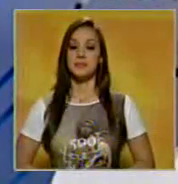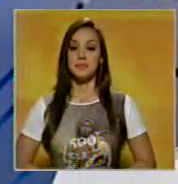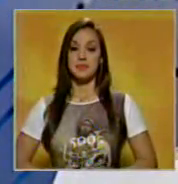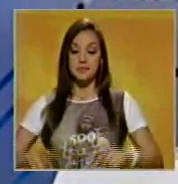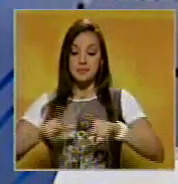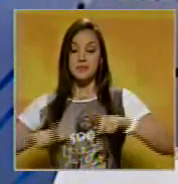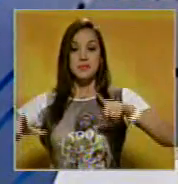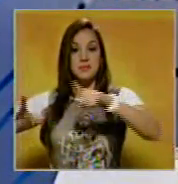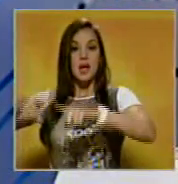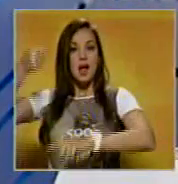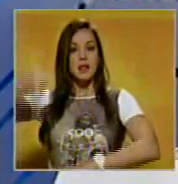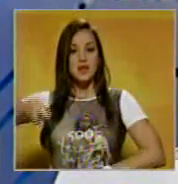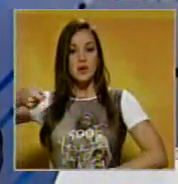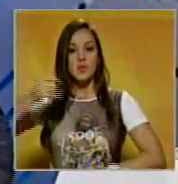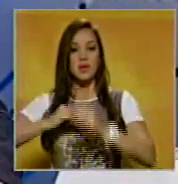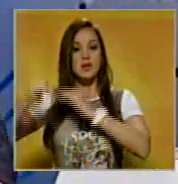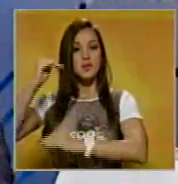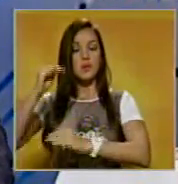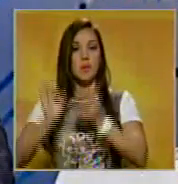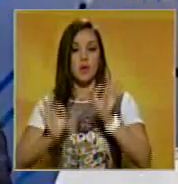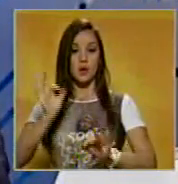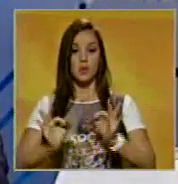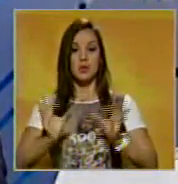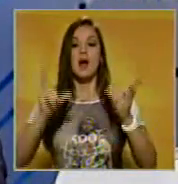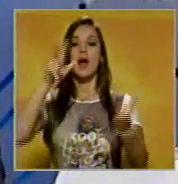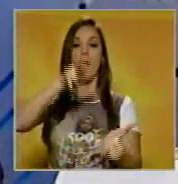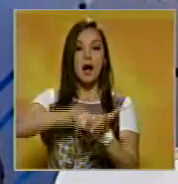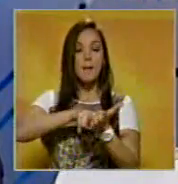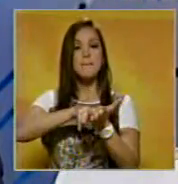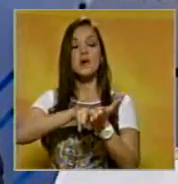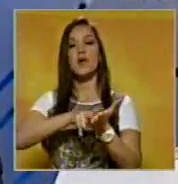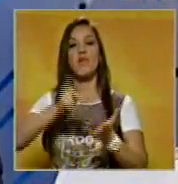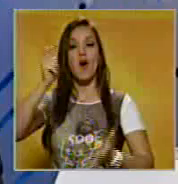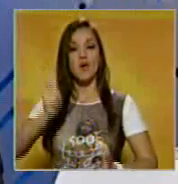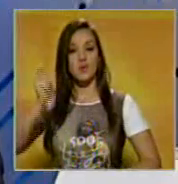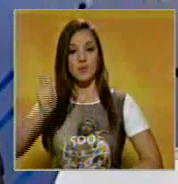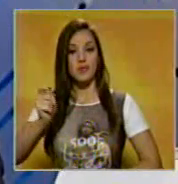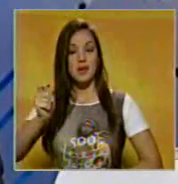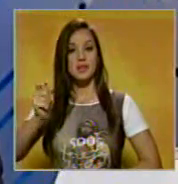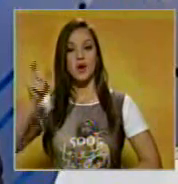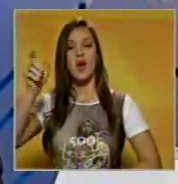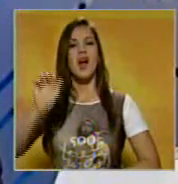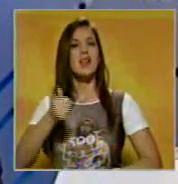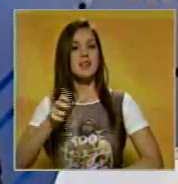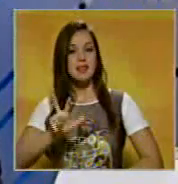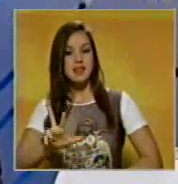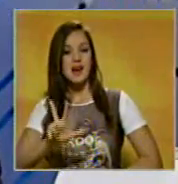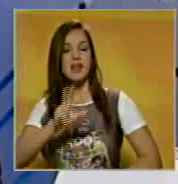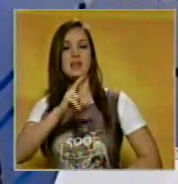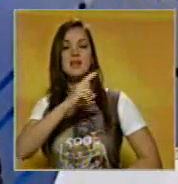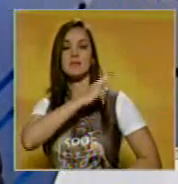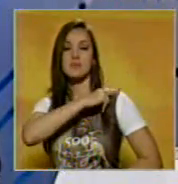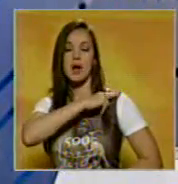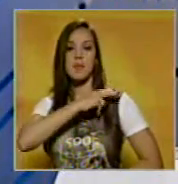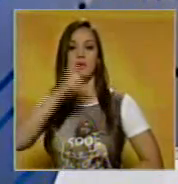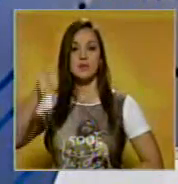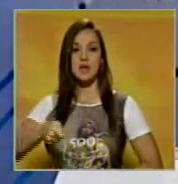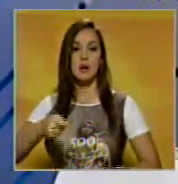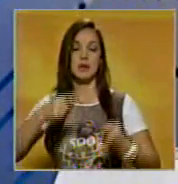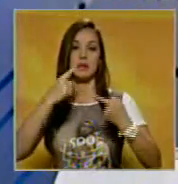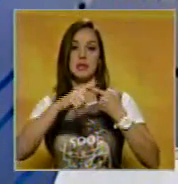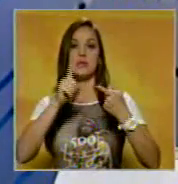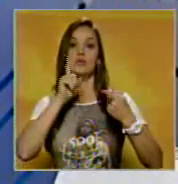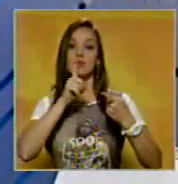La sala plena del Tribunal Supremo de Justicia aprobó la jubilación de 13 magistrados, entre ellos Francisco Carrasquero López, Luisa